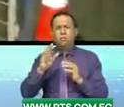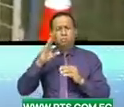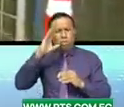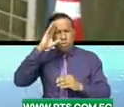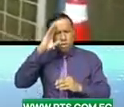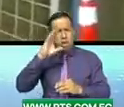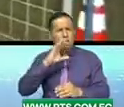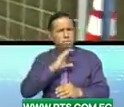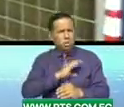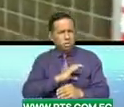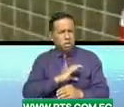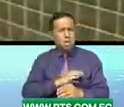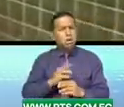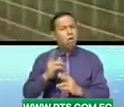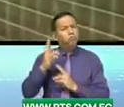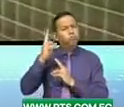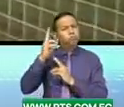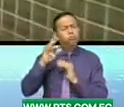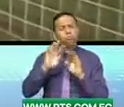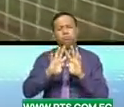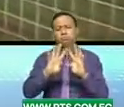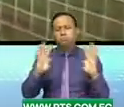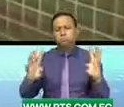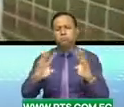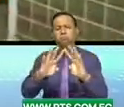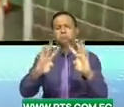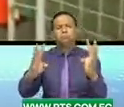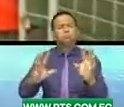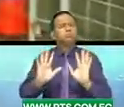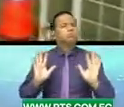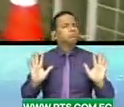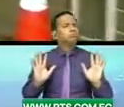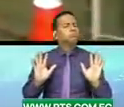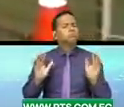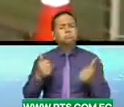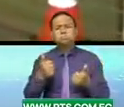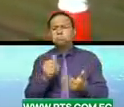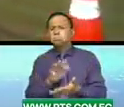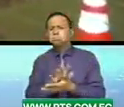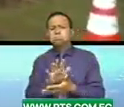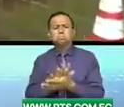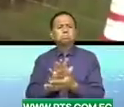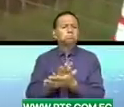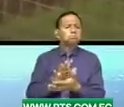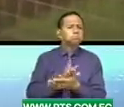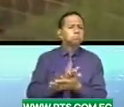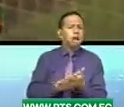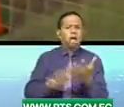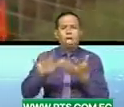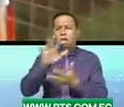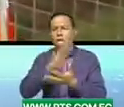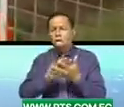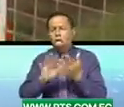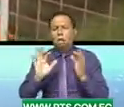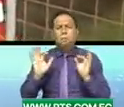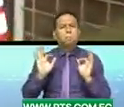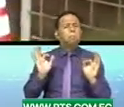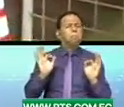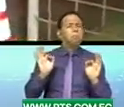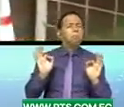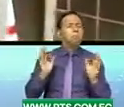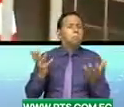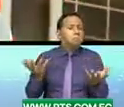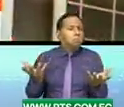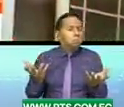de la policía nacional en el primer filtro hay movimiento mayor movimiento de la policía nacional que se haga referencia